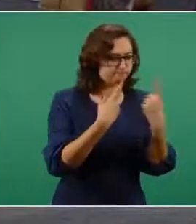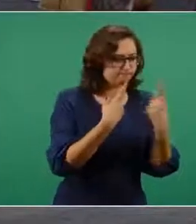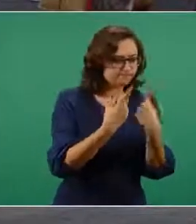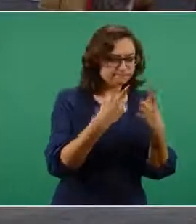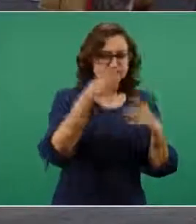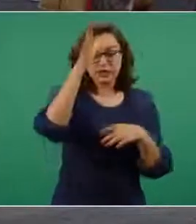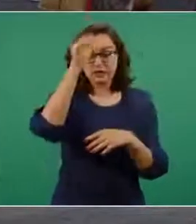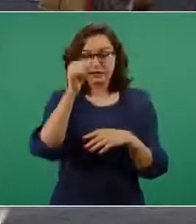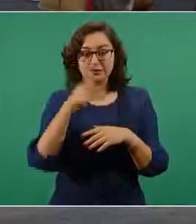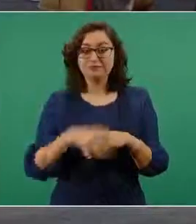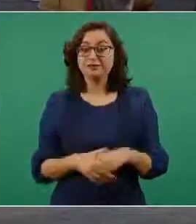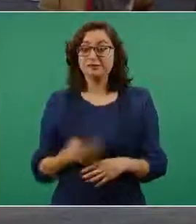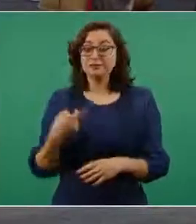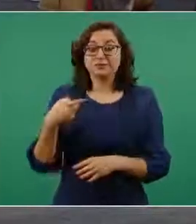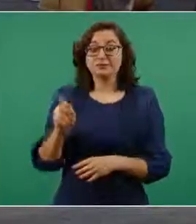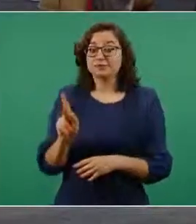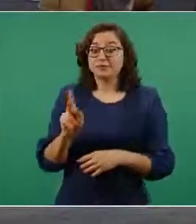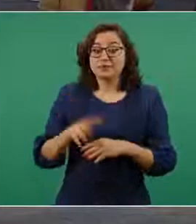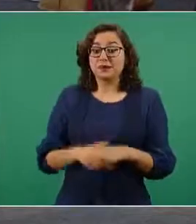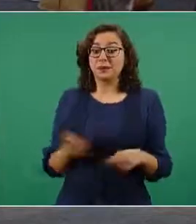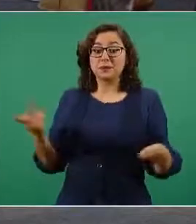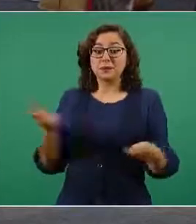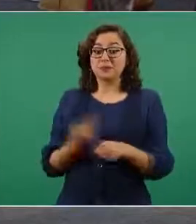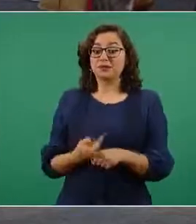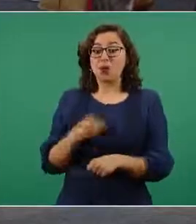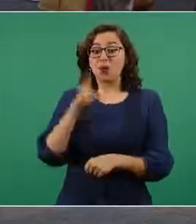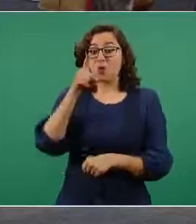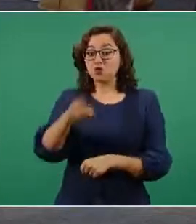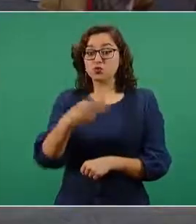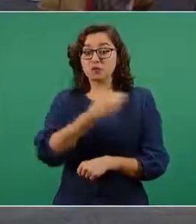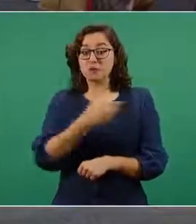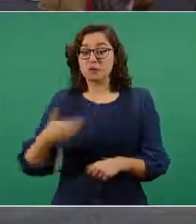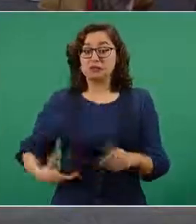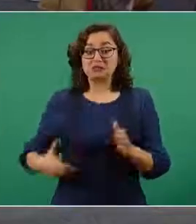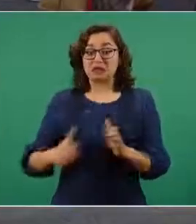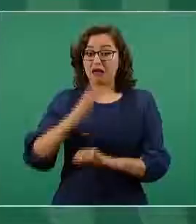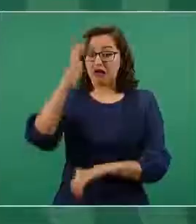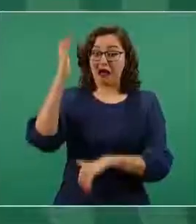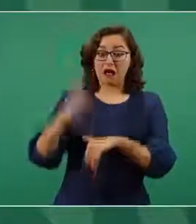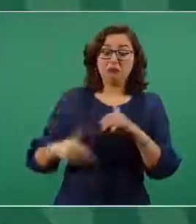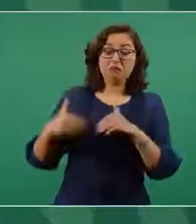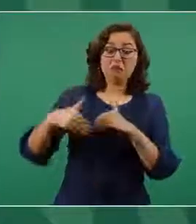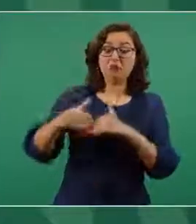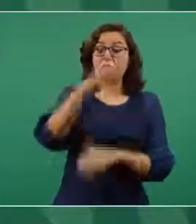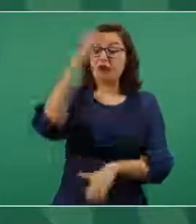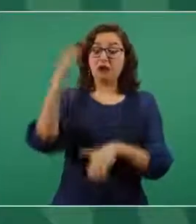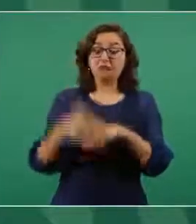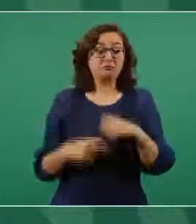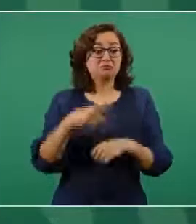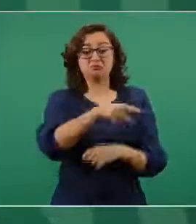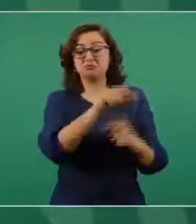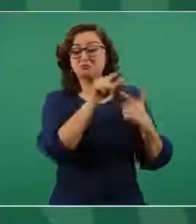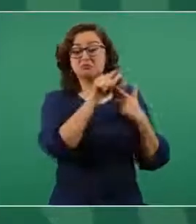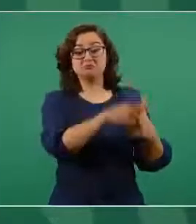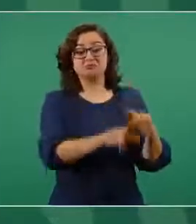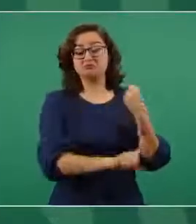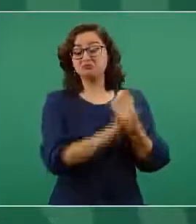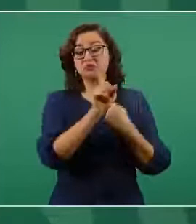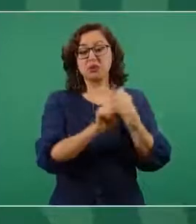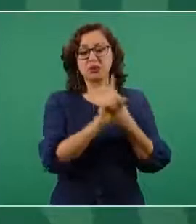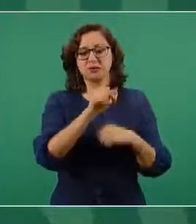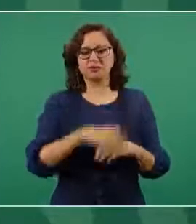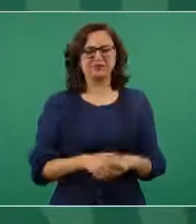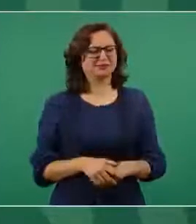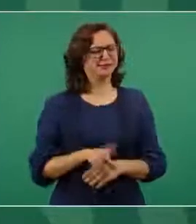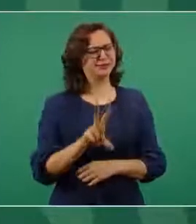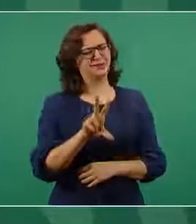Pero va a terminar su sexenio y se va a quedar en esa situación. No. Este método